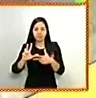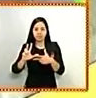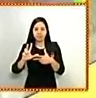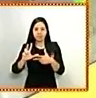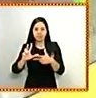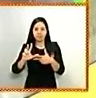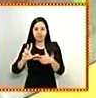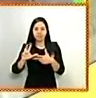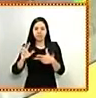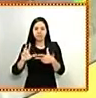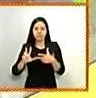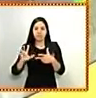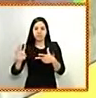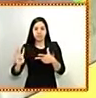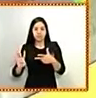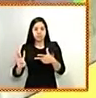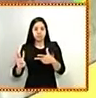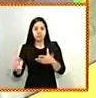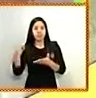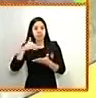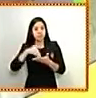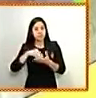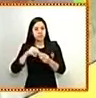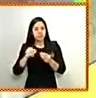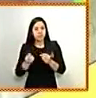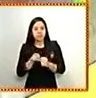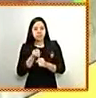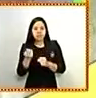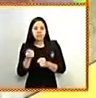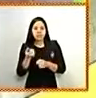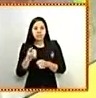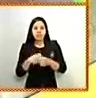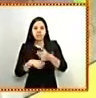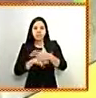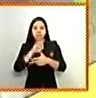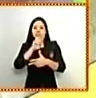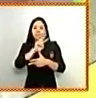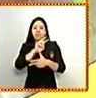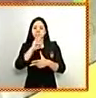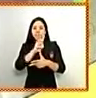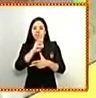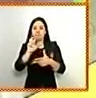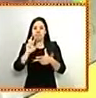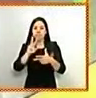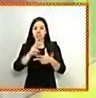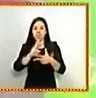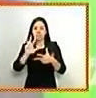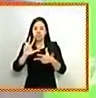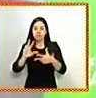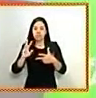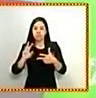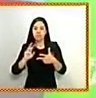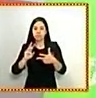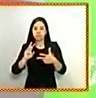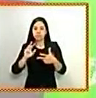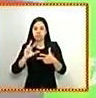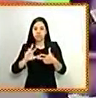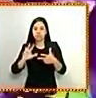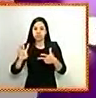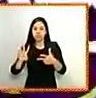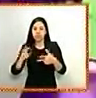Y este es el 34. Reitero nuevamente los tres números ganadores, 26, 63 y 34.